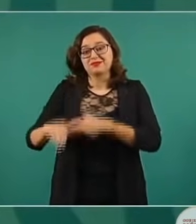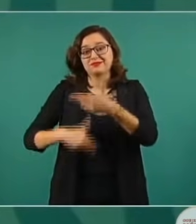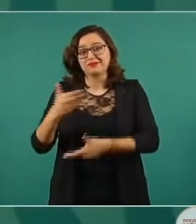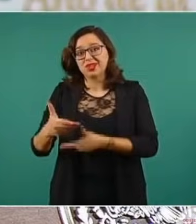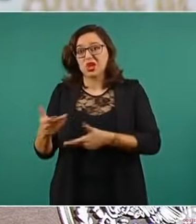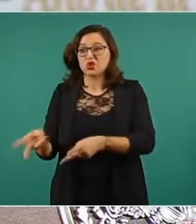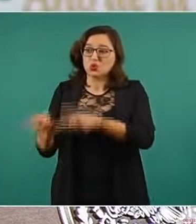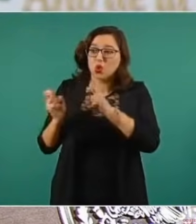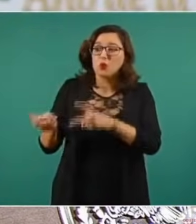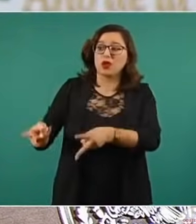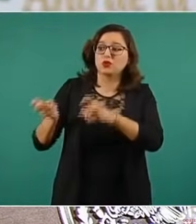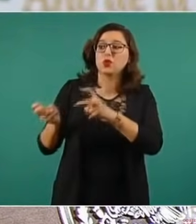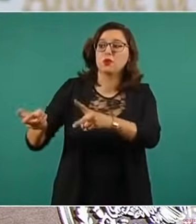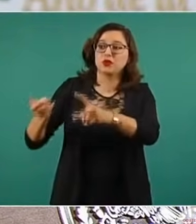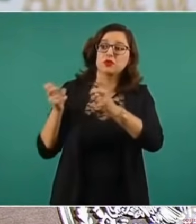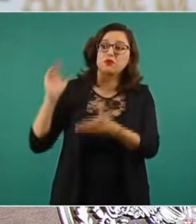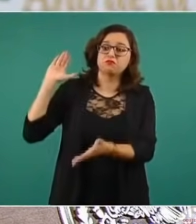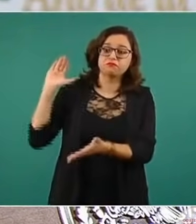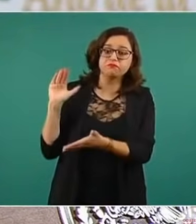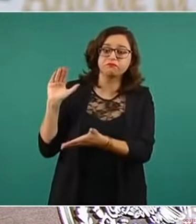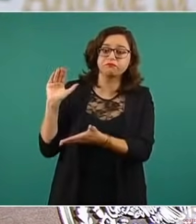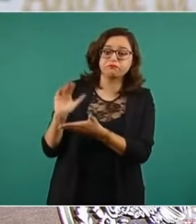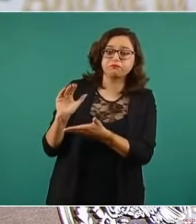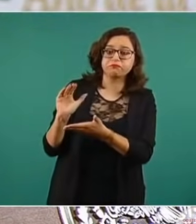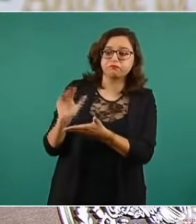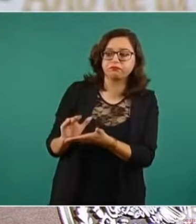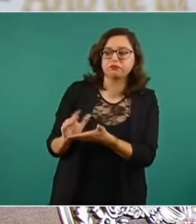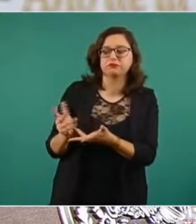dejaron muy endeble,